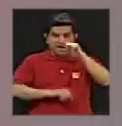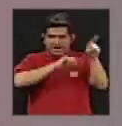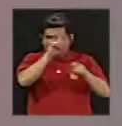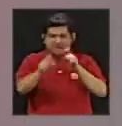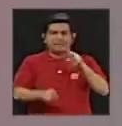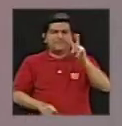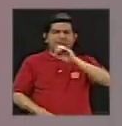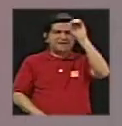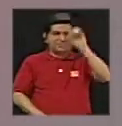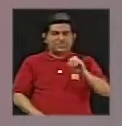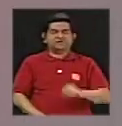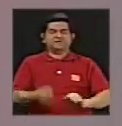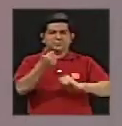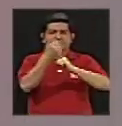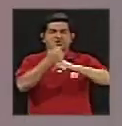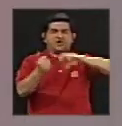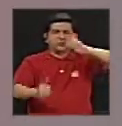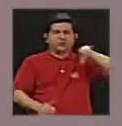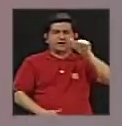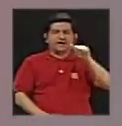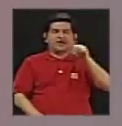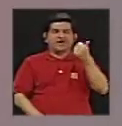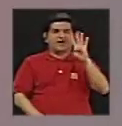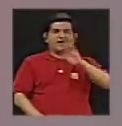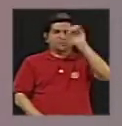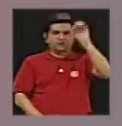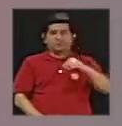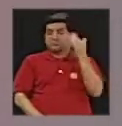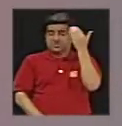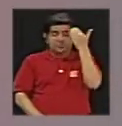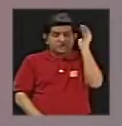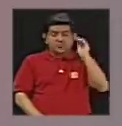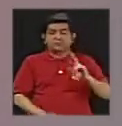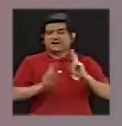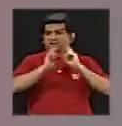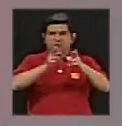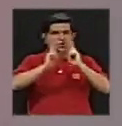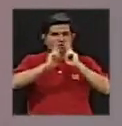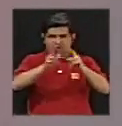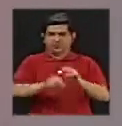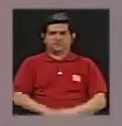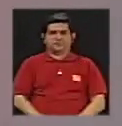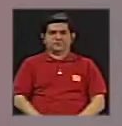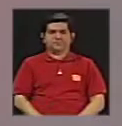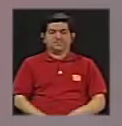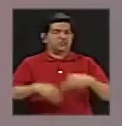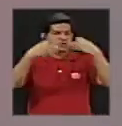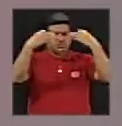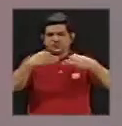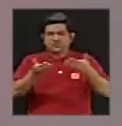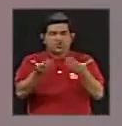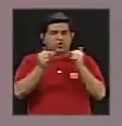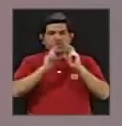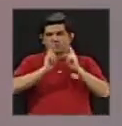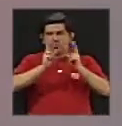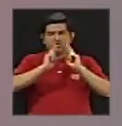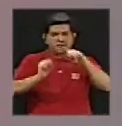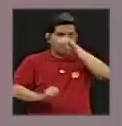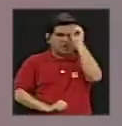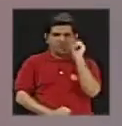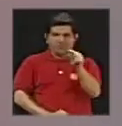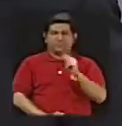un 20% por John Araya y un 14% no sabe, no responde, es decir, no se ha decidido, no quiere responder la pregunta,